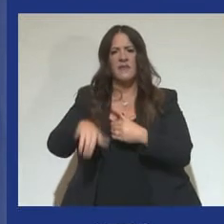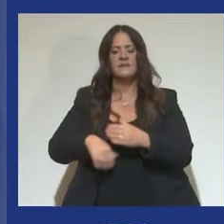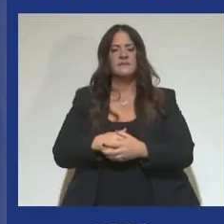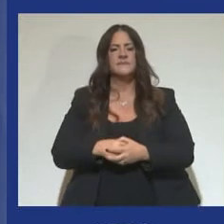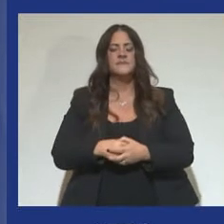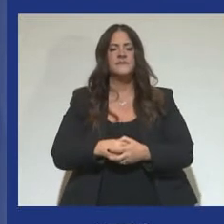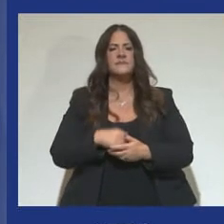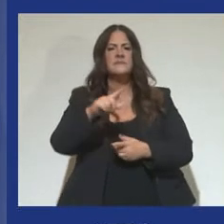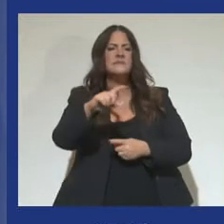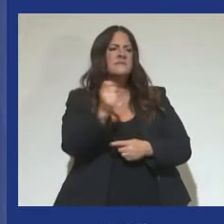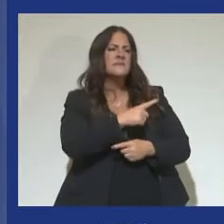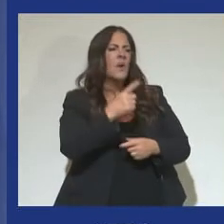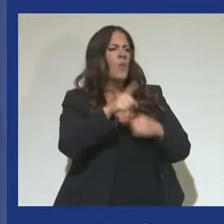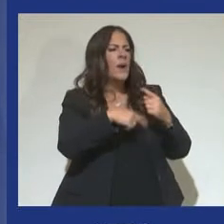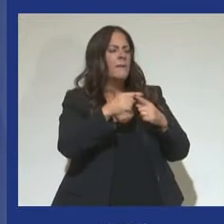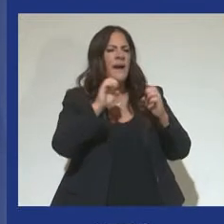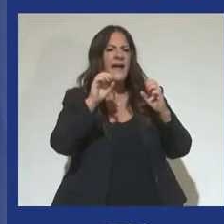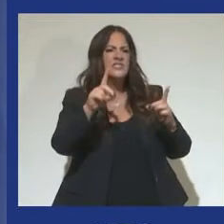inmediatamente